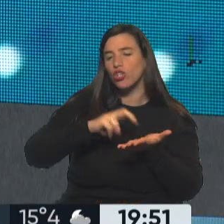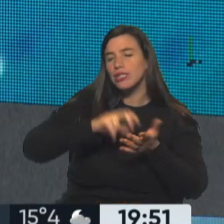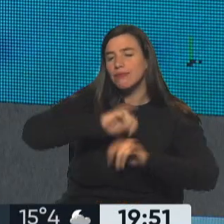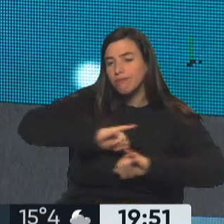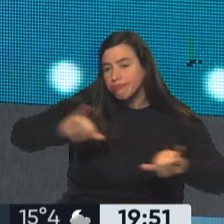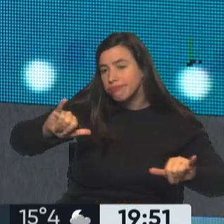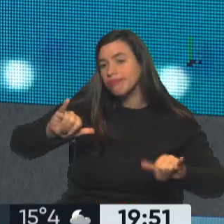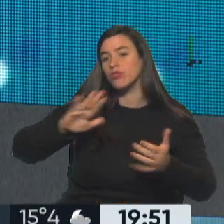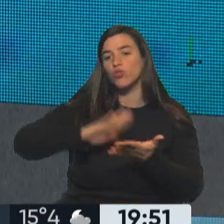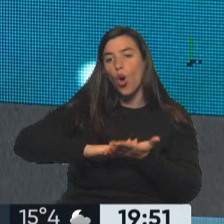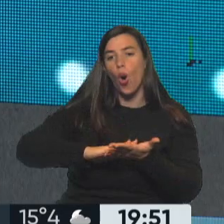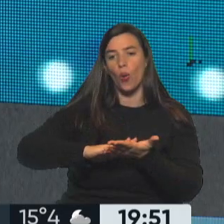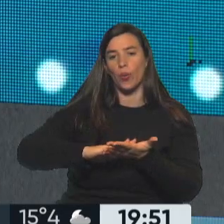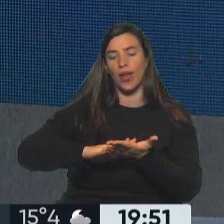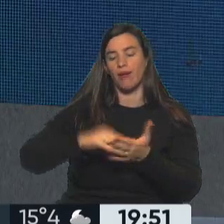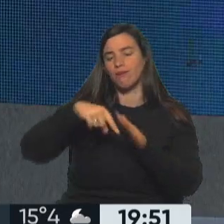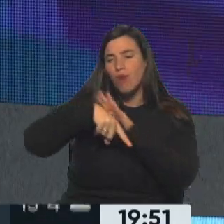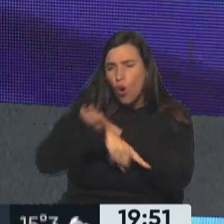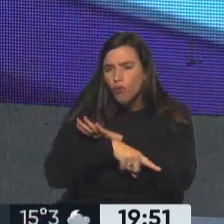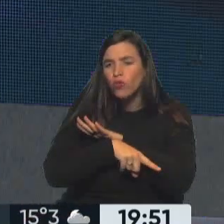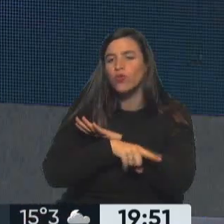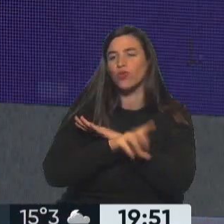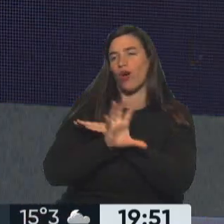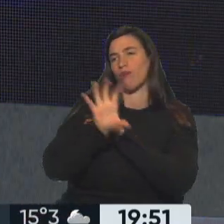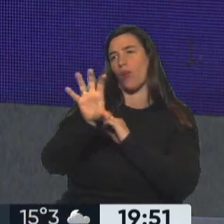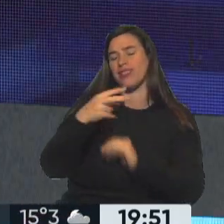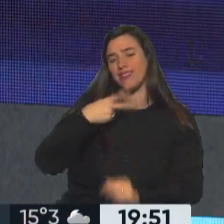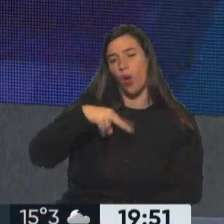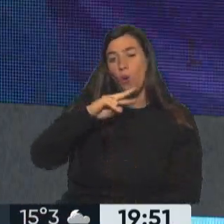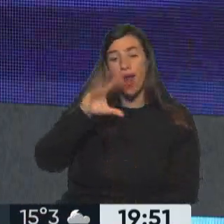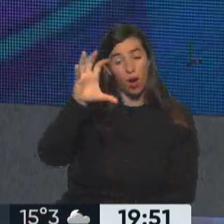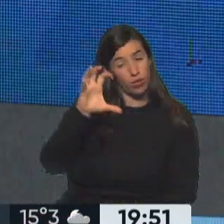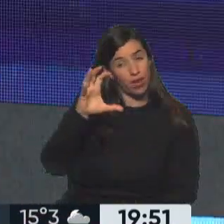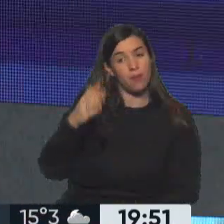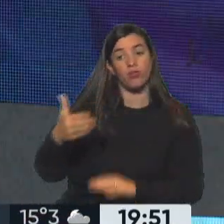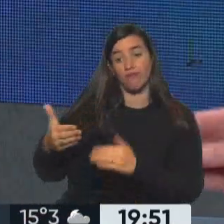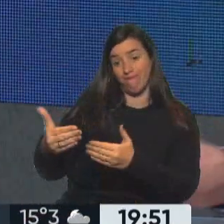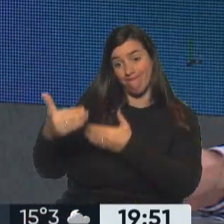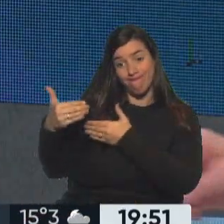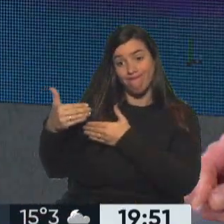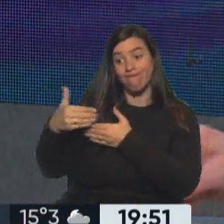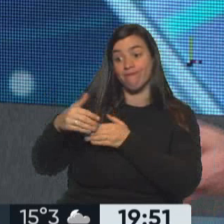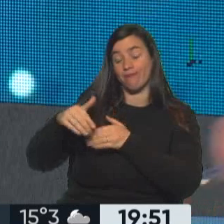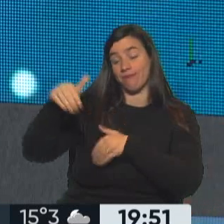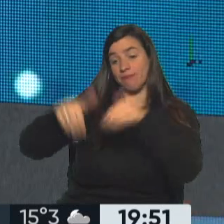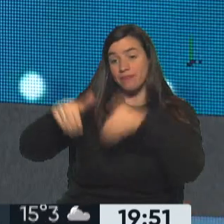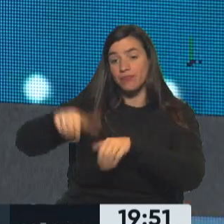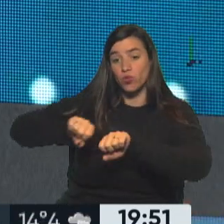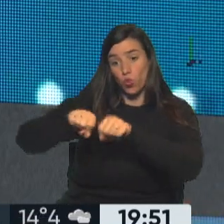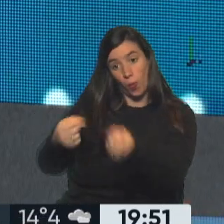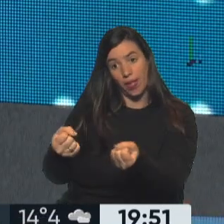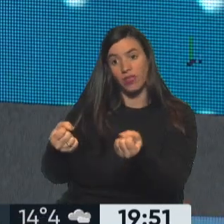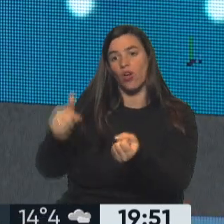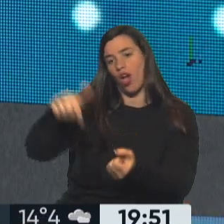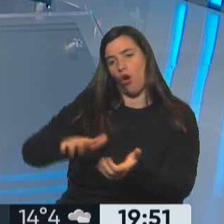tribunal respecto de la cuestión de fondo de San Juan, porque recordemos que suspendió la elección por una cautelar y ahora tiene que resolver la problemática de fondo.